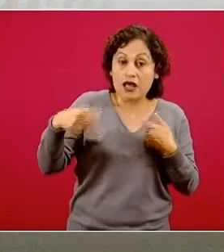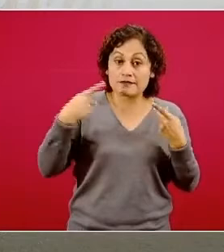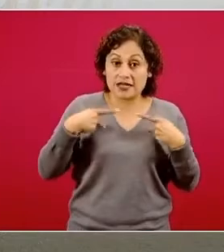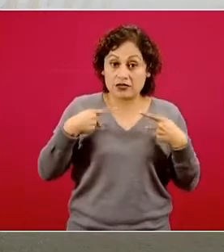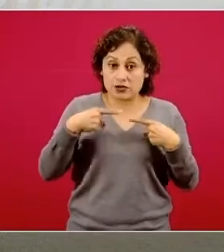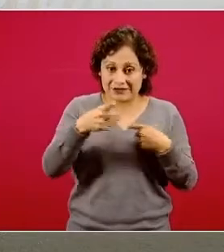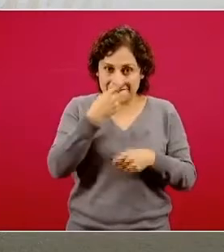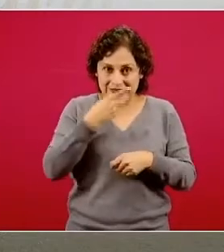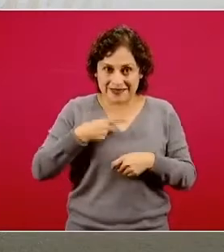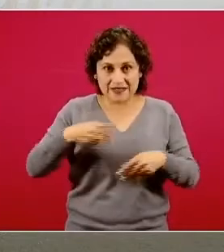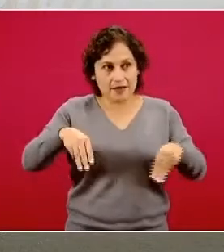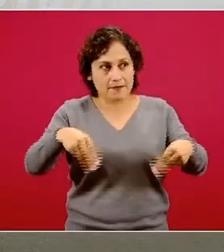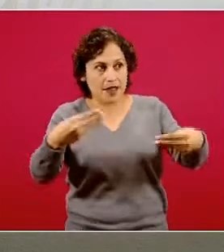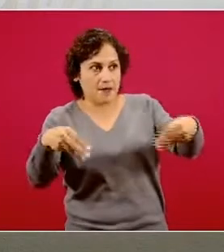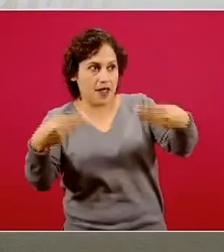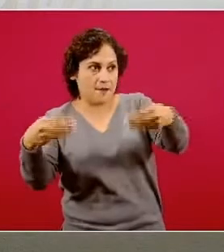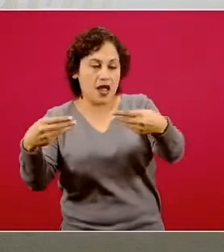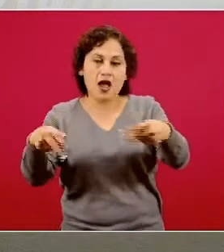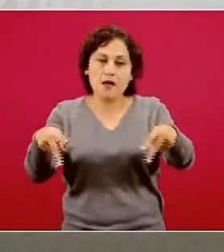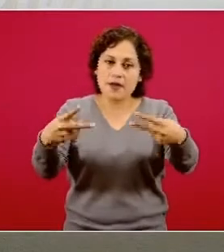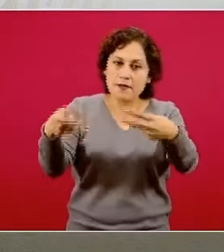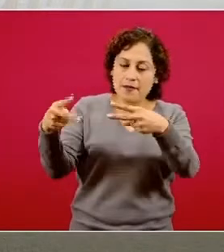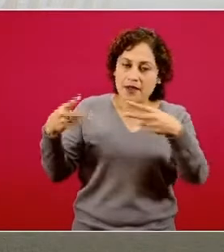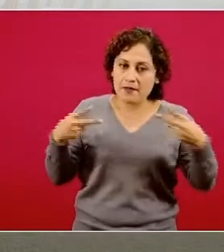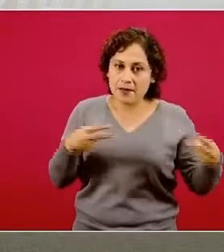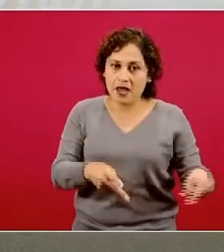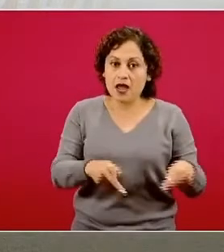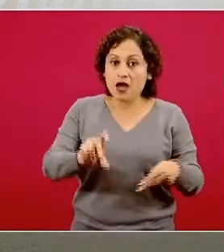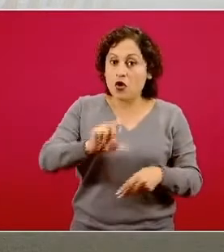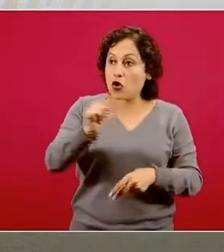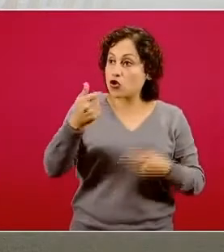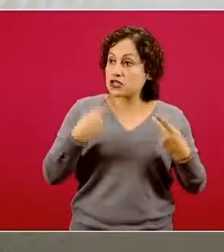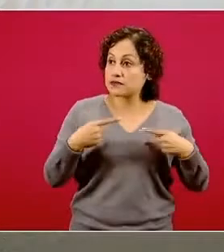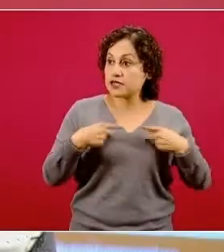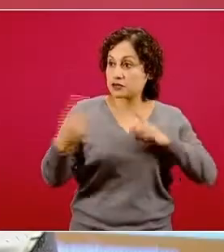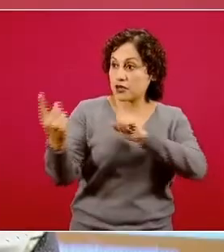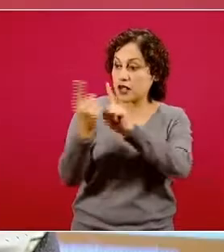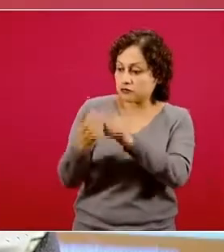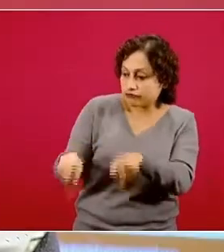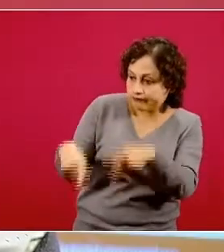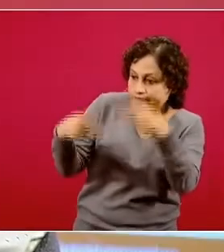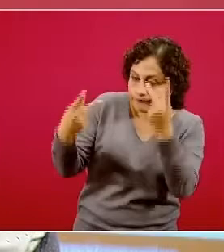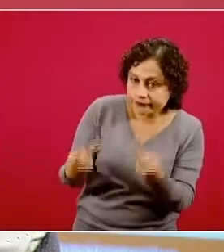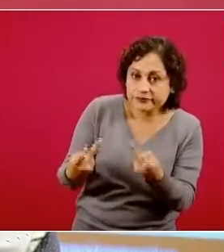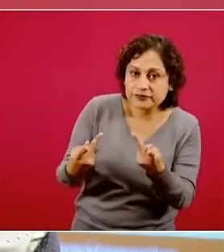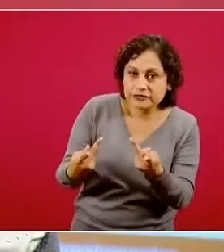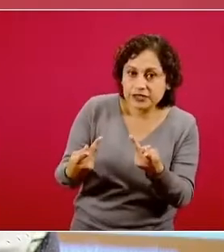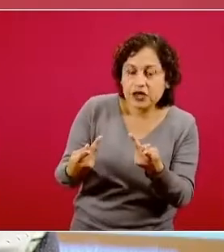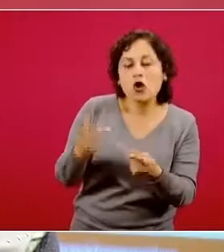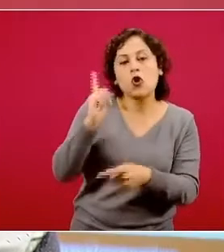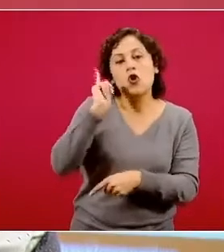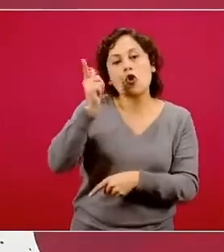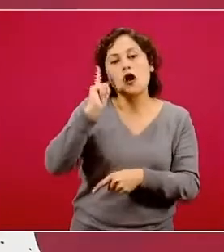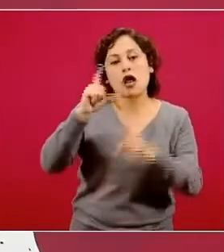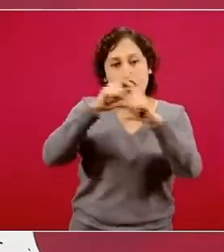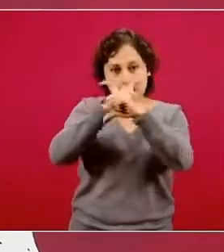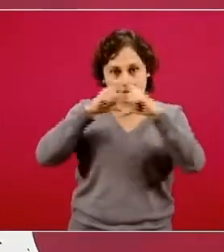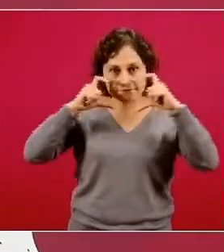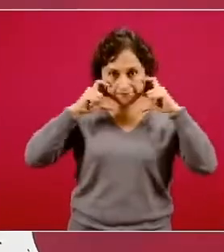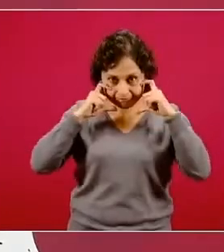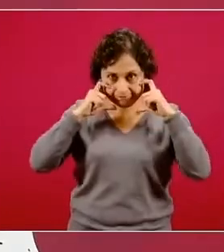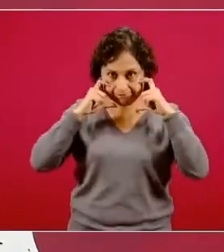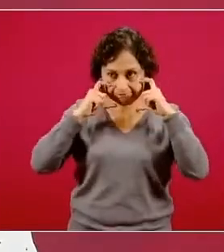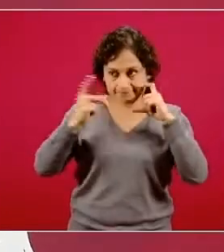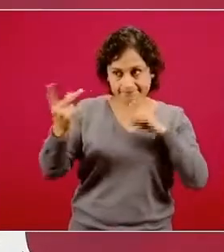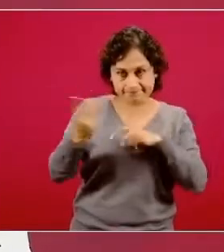y que interactúan de cerca con otras personas, pues que utilicen estas barreras, como puede